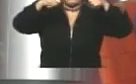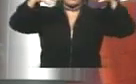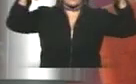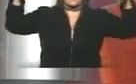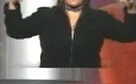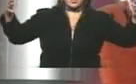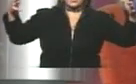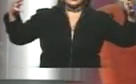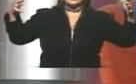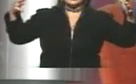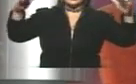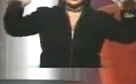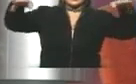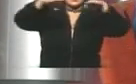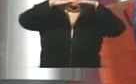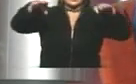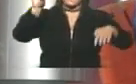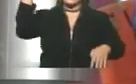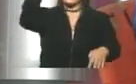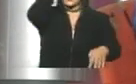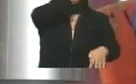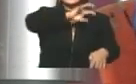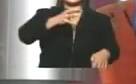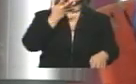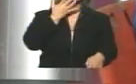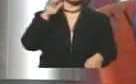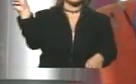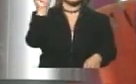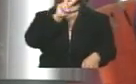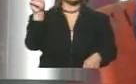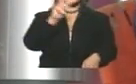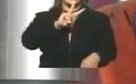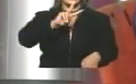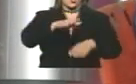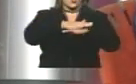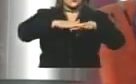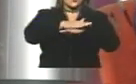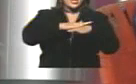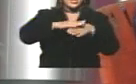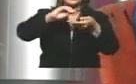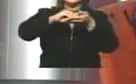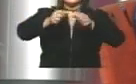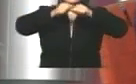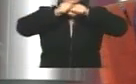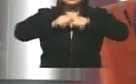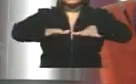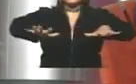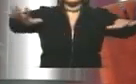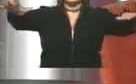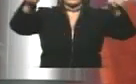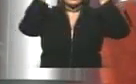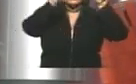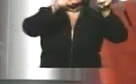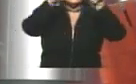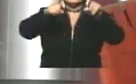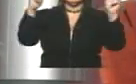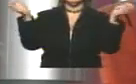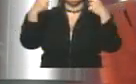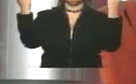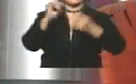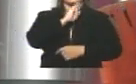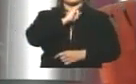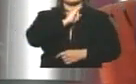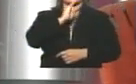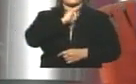están los poderes de Estado de cada país, y en el caso de Venezuela, quienes determinan la difusión, la formación y la permanencia de esa